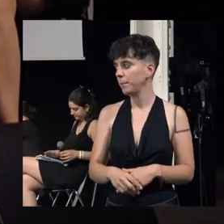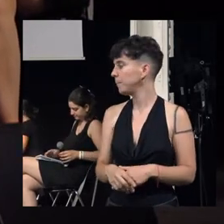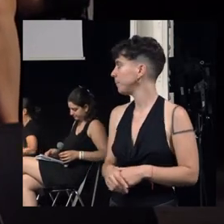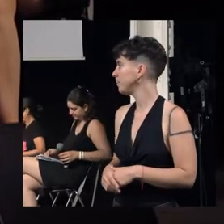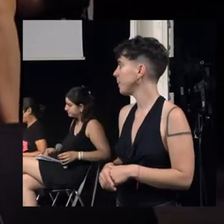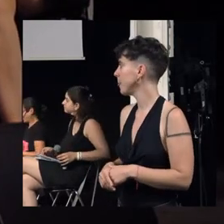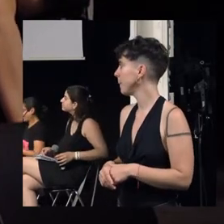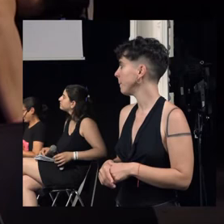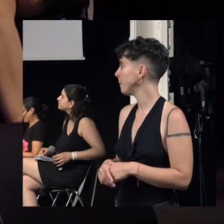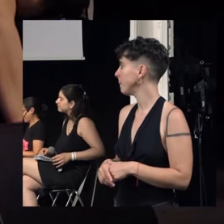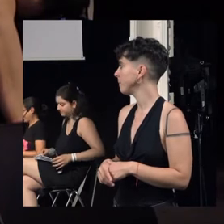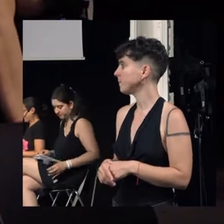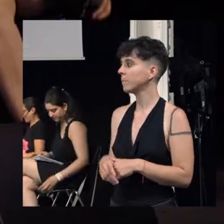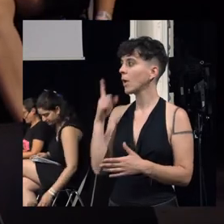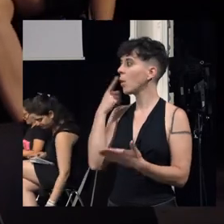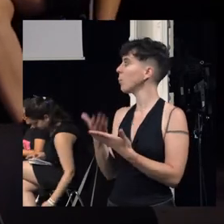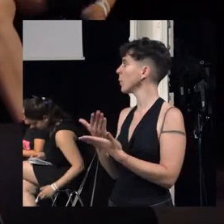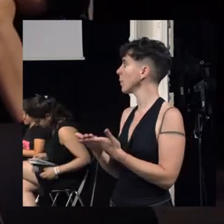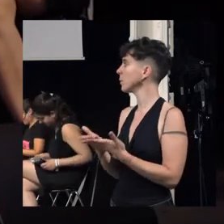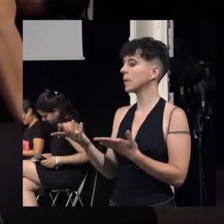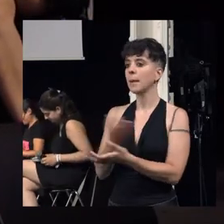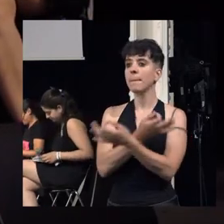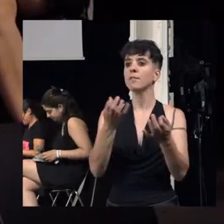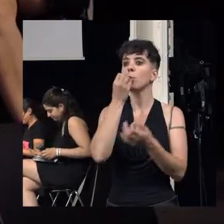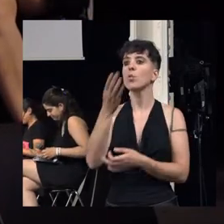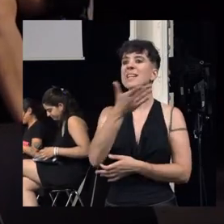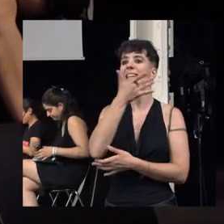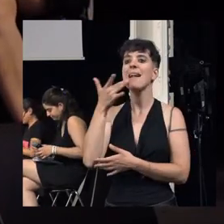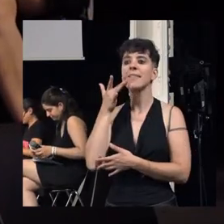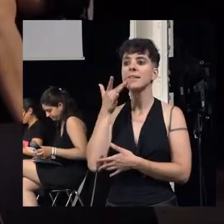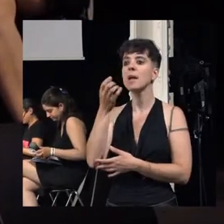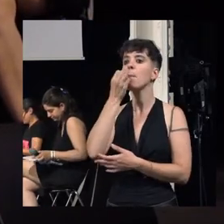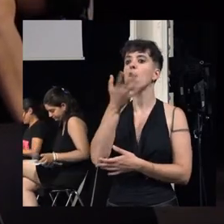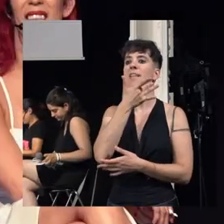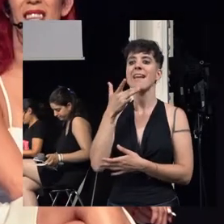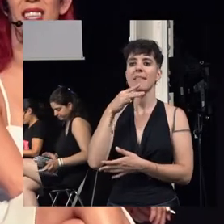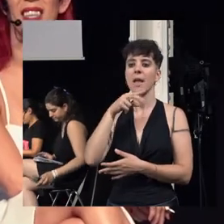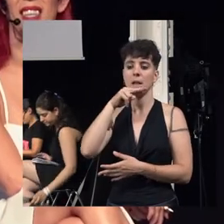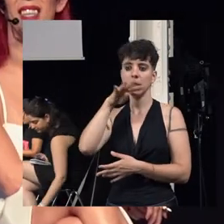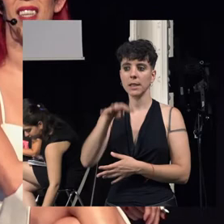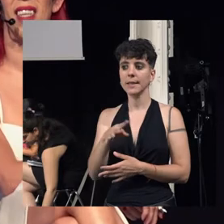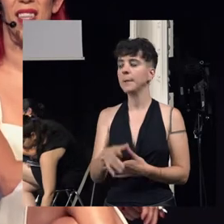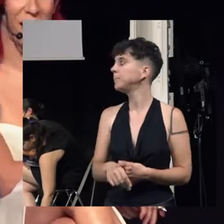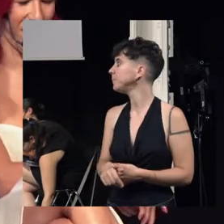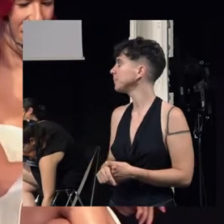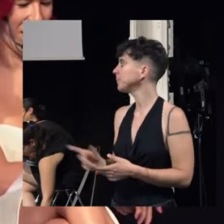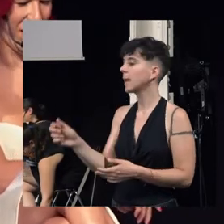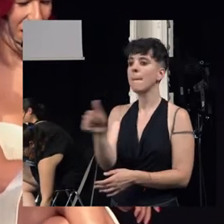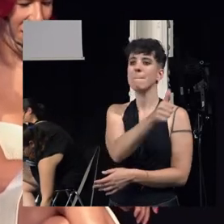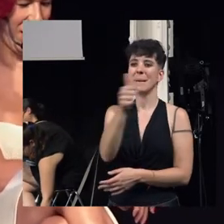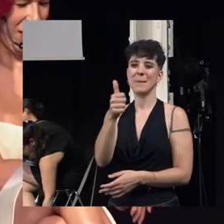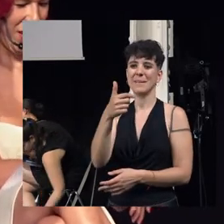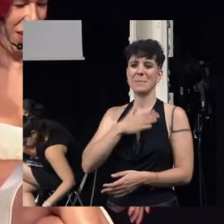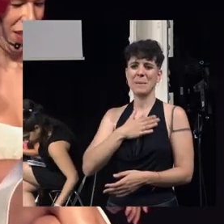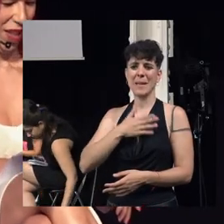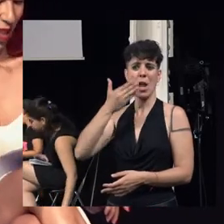Bueno, ¿pruebo? Sí, perfecto. Buenas tardes, buena tarde. Primer, para mí es un honor estar